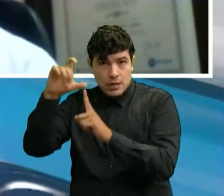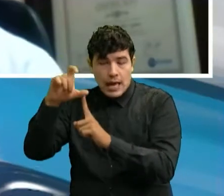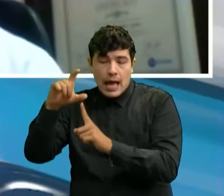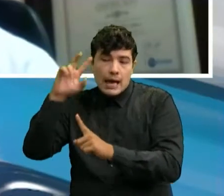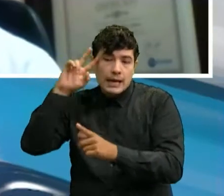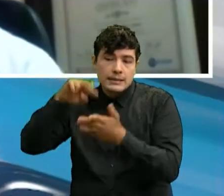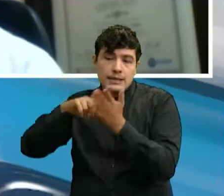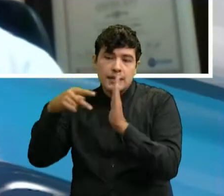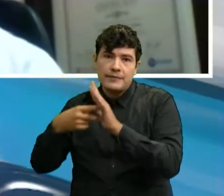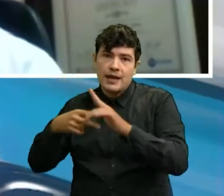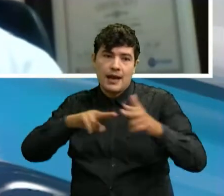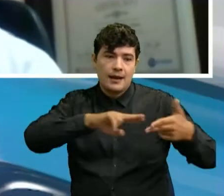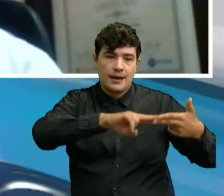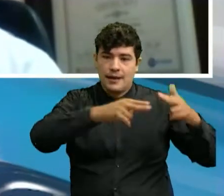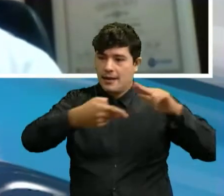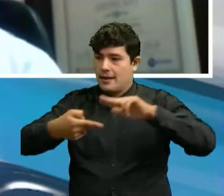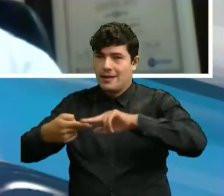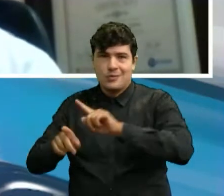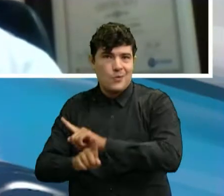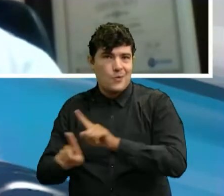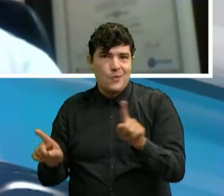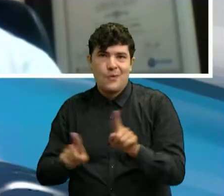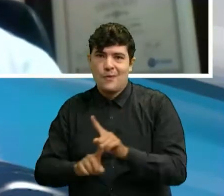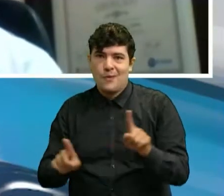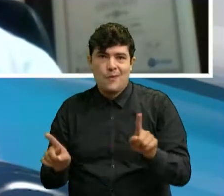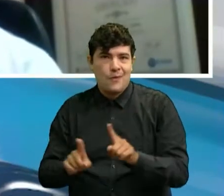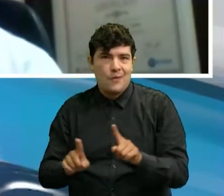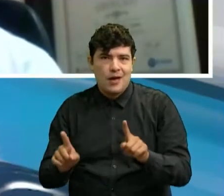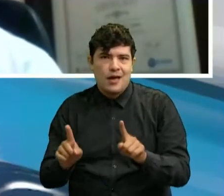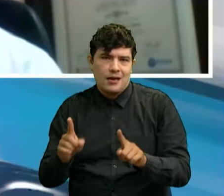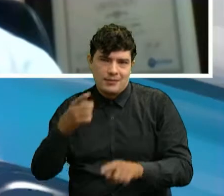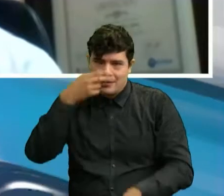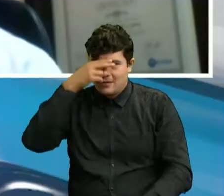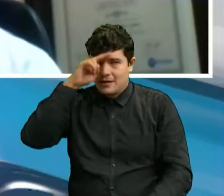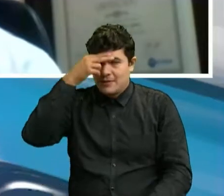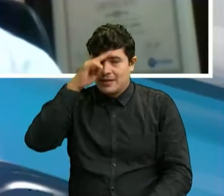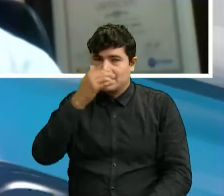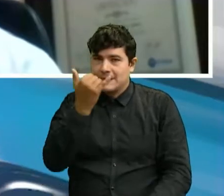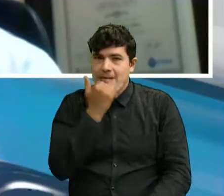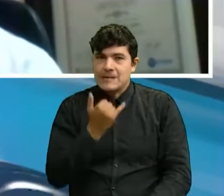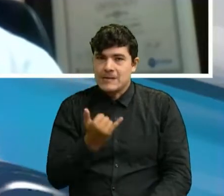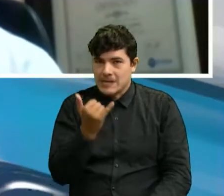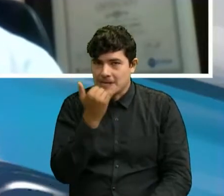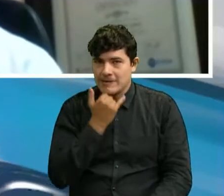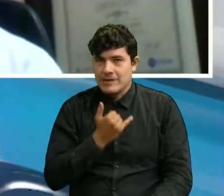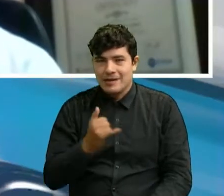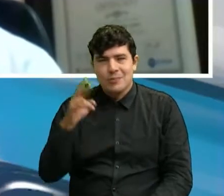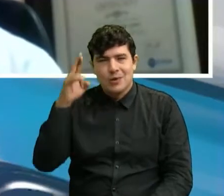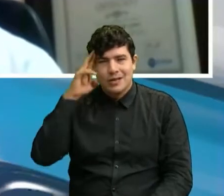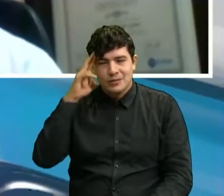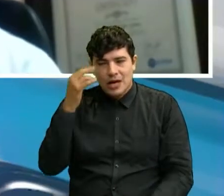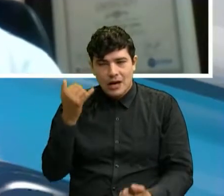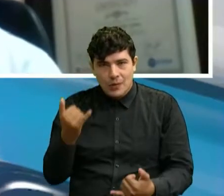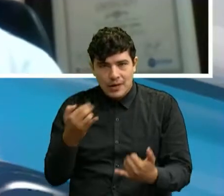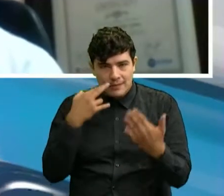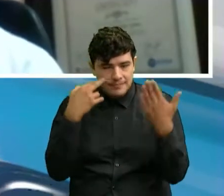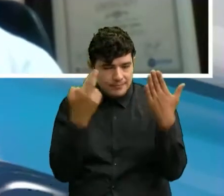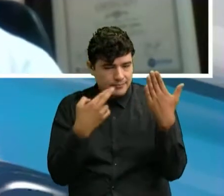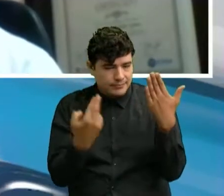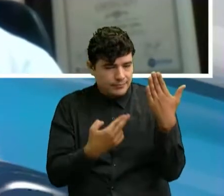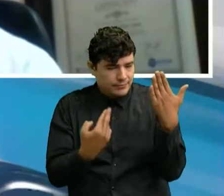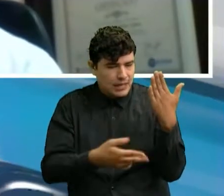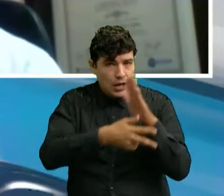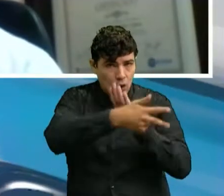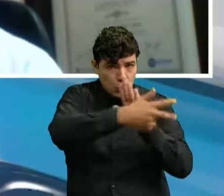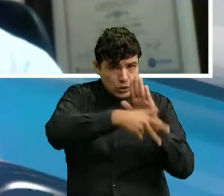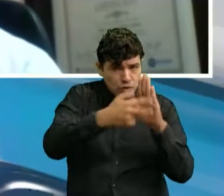entonces no estaban relacionadas con las obligaciones que los fondos tenían. Interpretación que no corresponde y que las respectivas cortes han